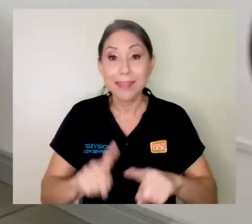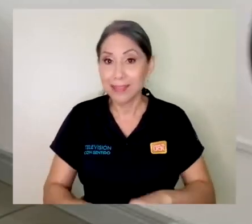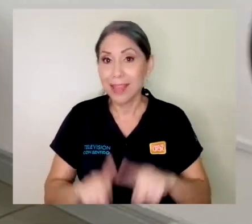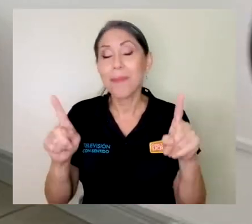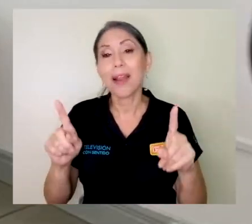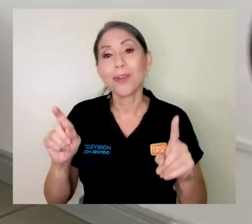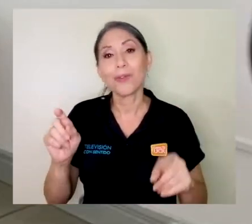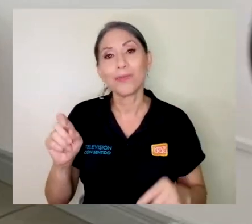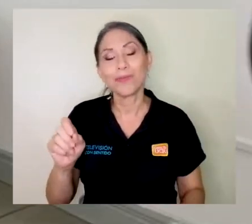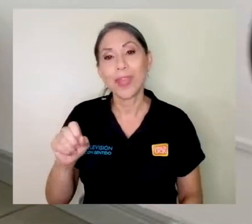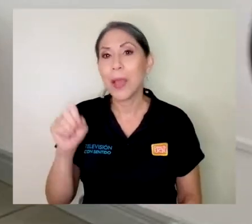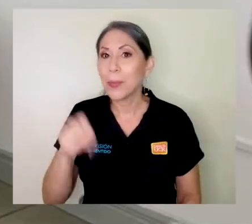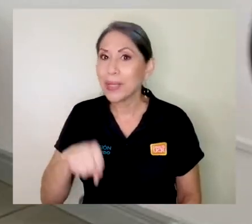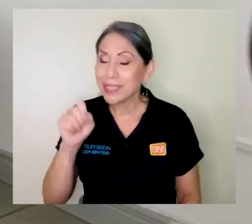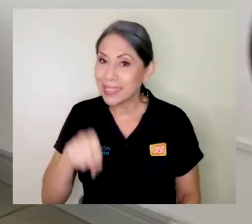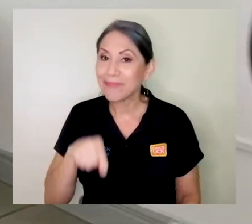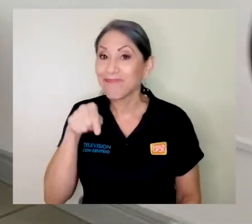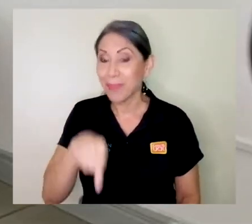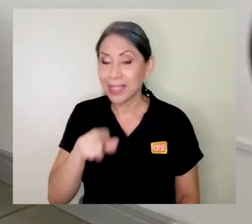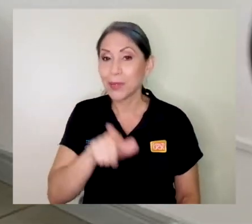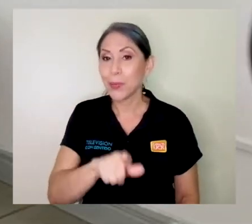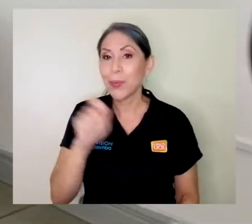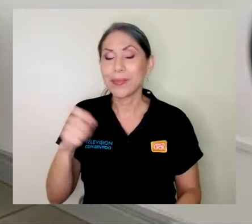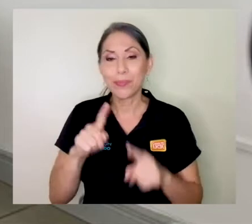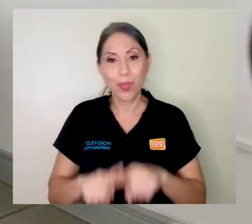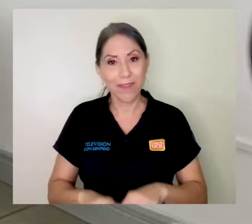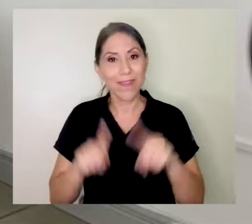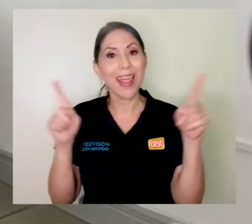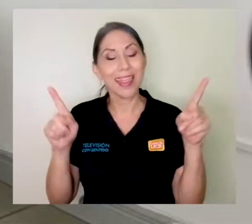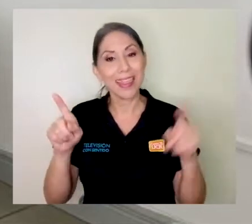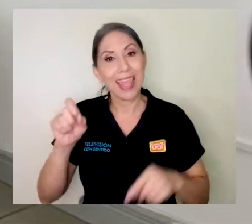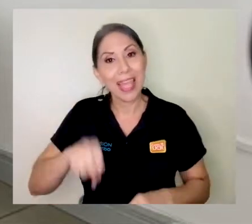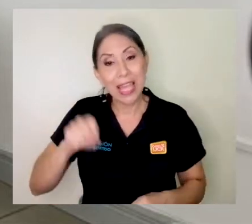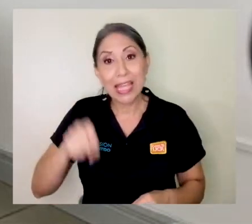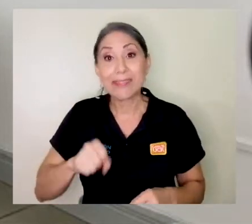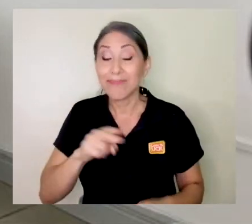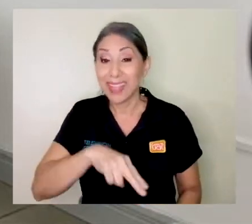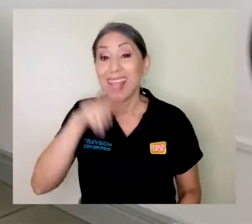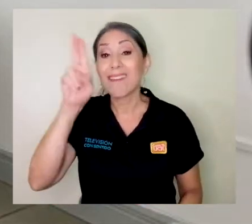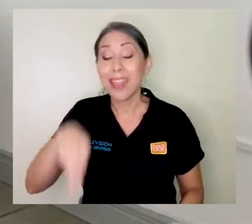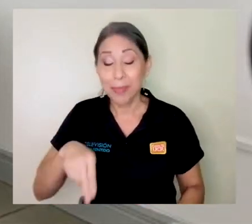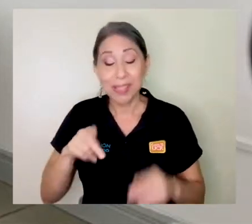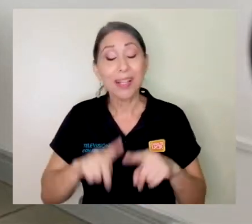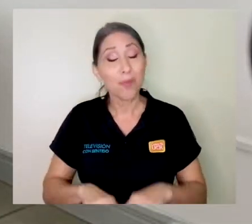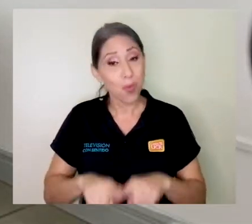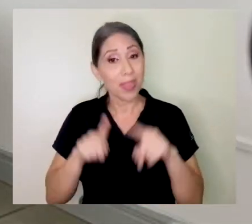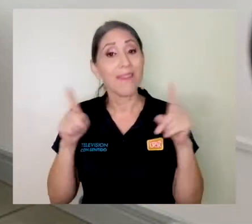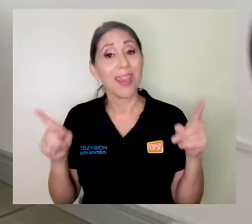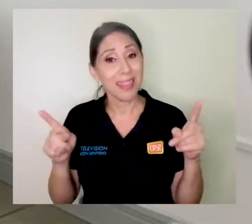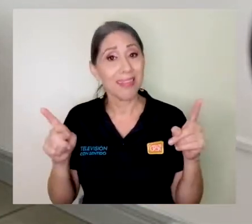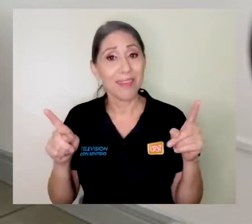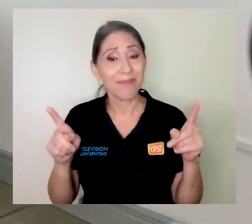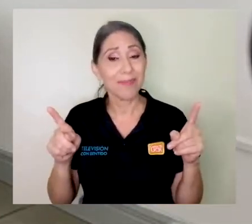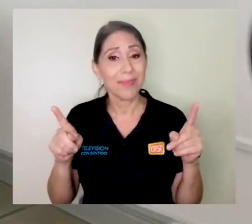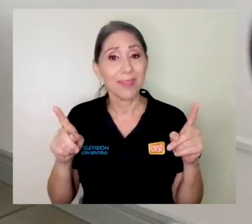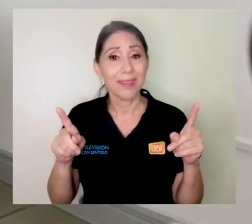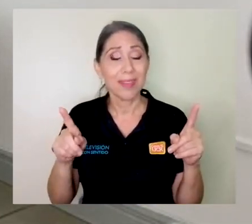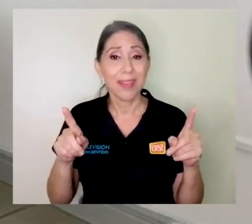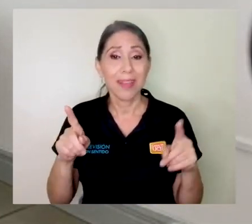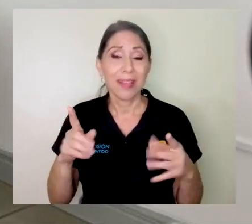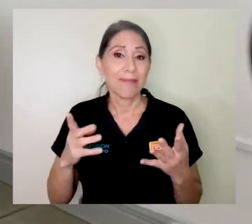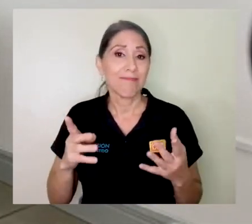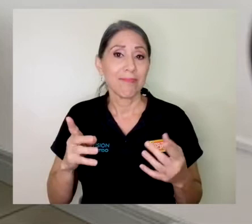Sin embargo, sí ha sido un año muy diferente, ¿verdad? Y definitivamente la Navidad va a ser muy diferente y no